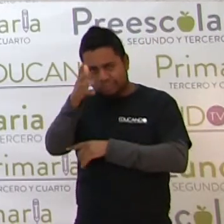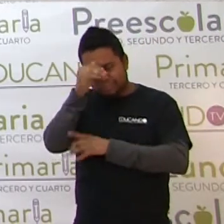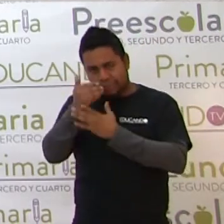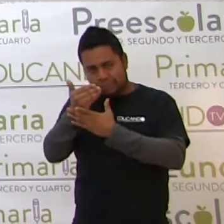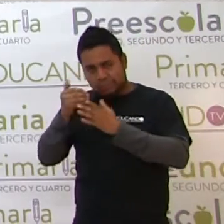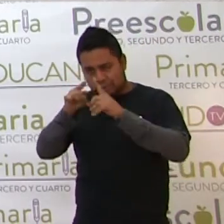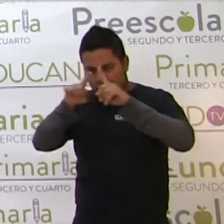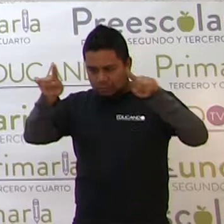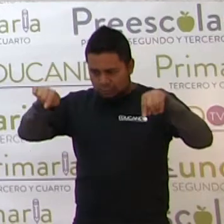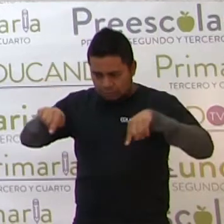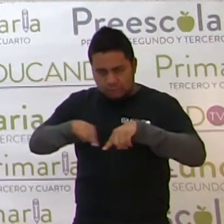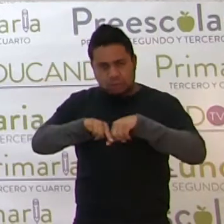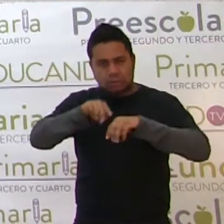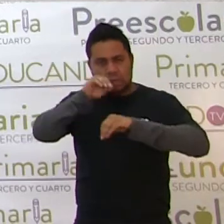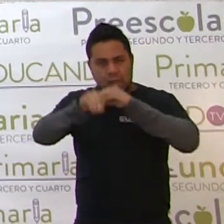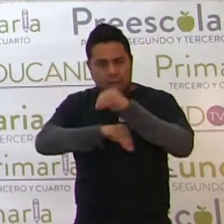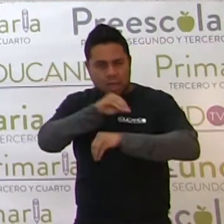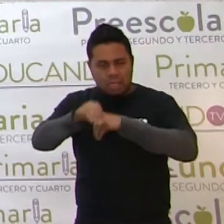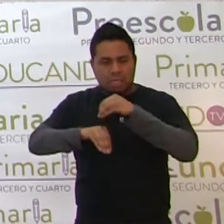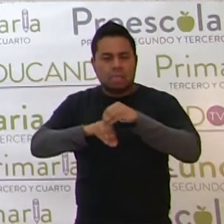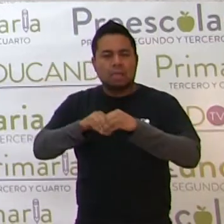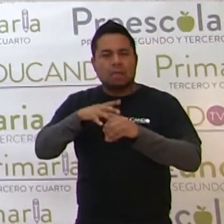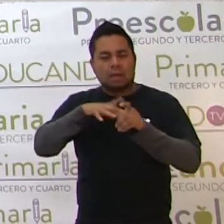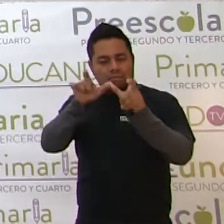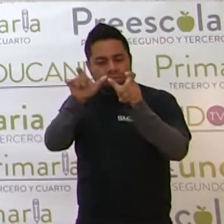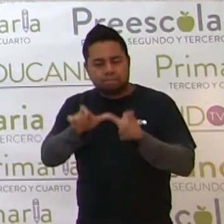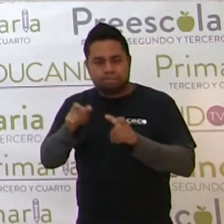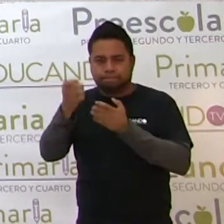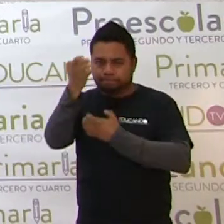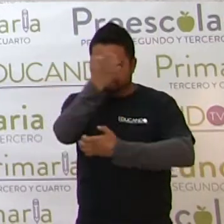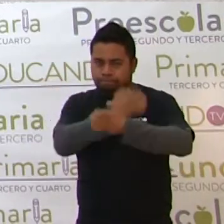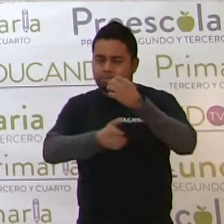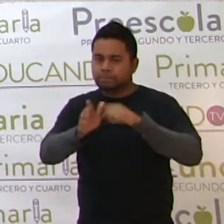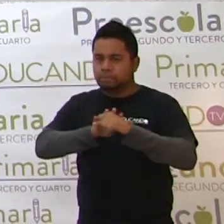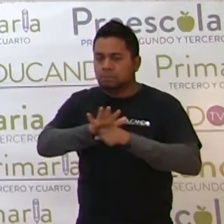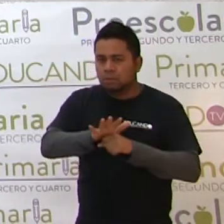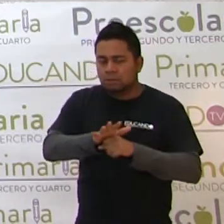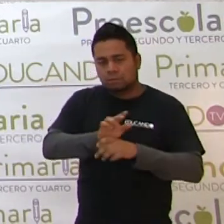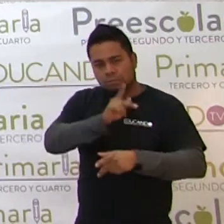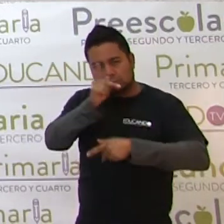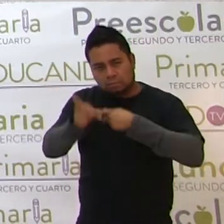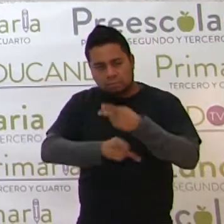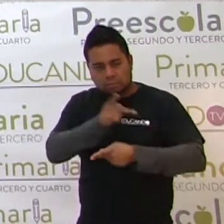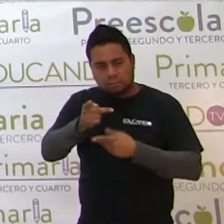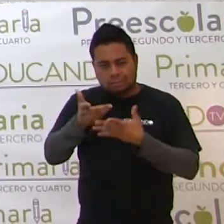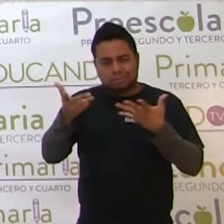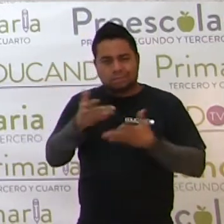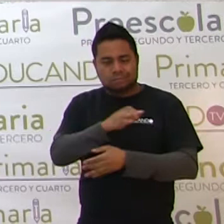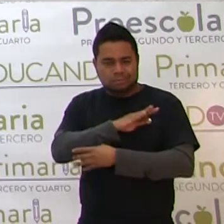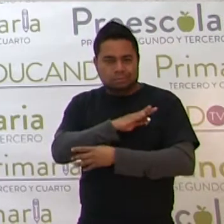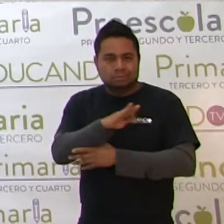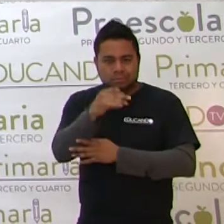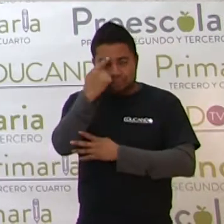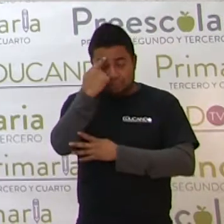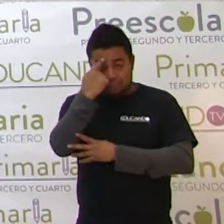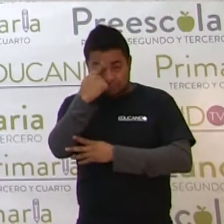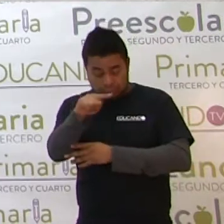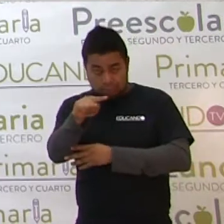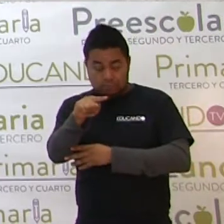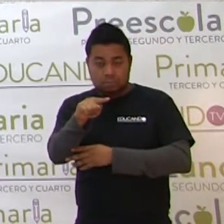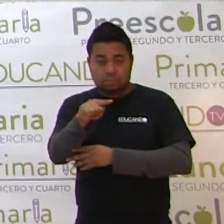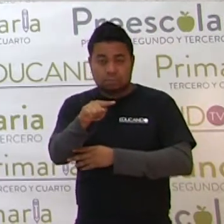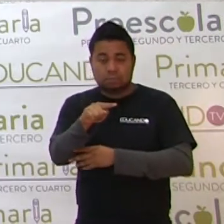tabla anterior, en la sesión anterior, en donde estuvimos analizando qué preguntas puedes generar para que puedas